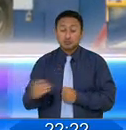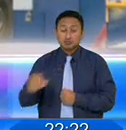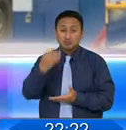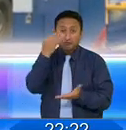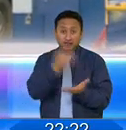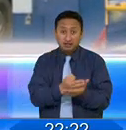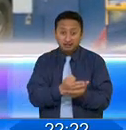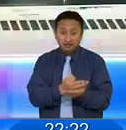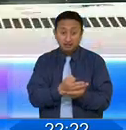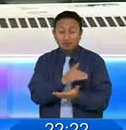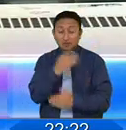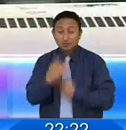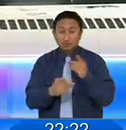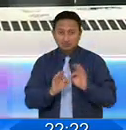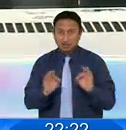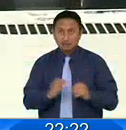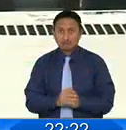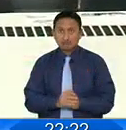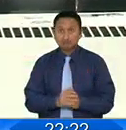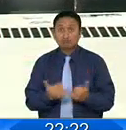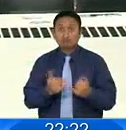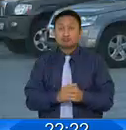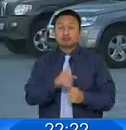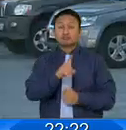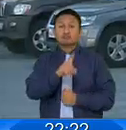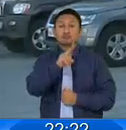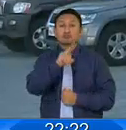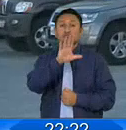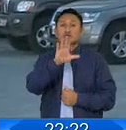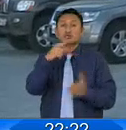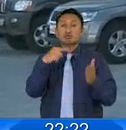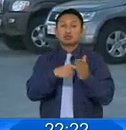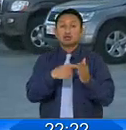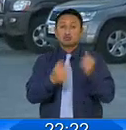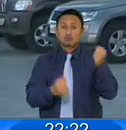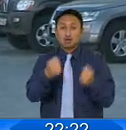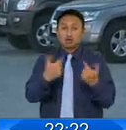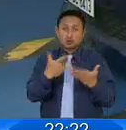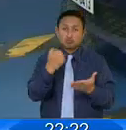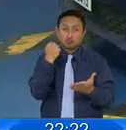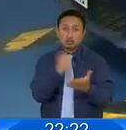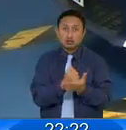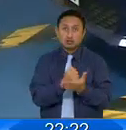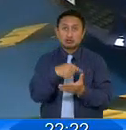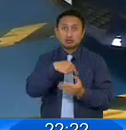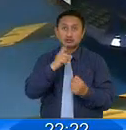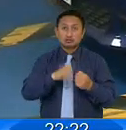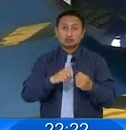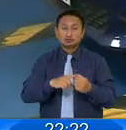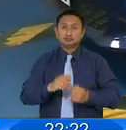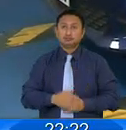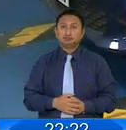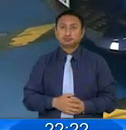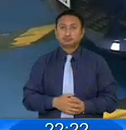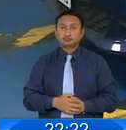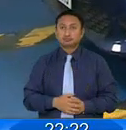y por no haber hecho el proceso. Hasta la fecha, 125.000 vehículos están matriculados en el Distrito Metropolitano de